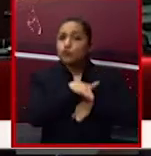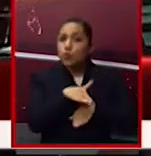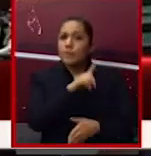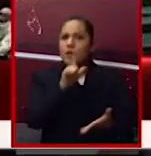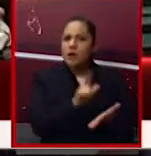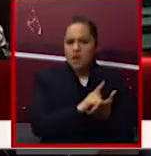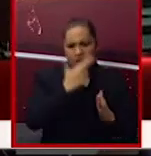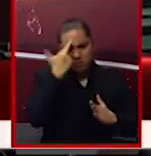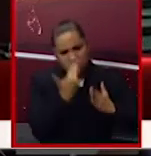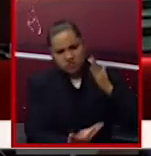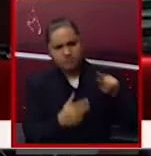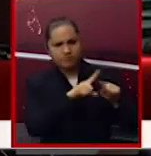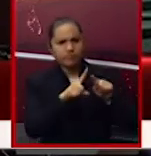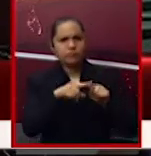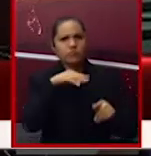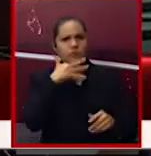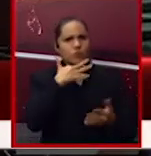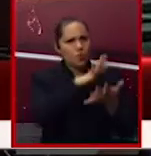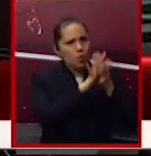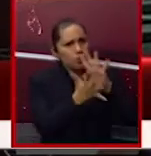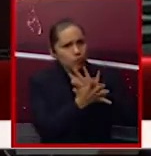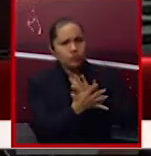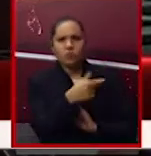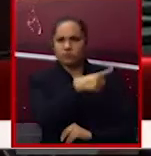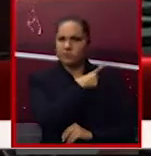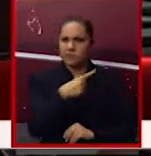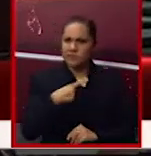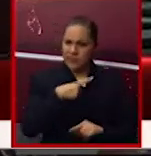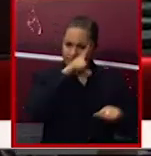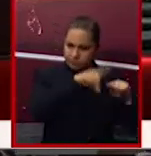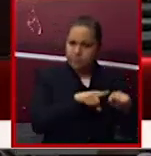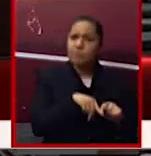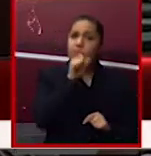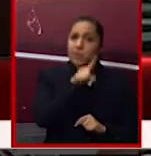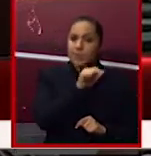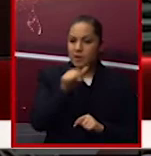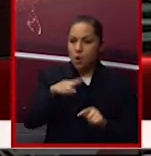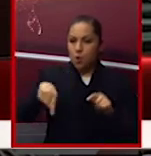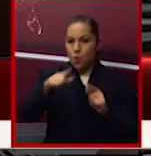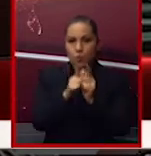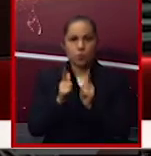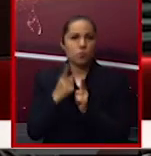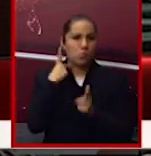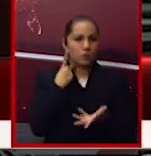en materia de corrupción, la cual dijo que está ligada con la financiación de los partidos.